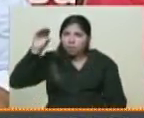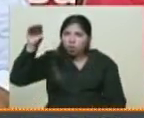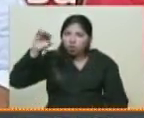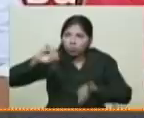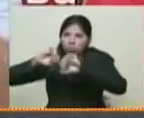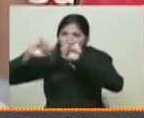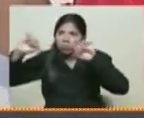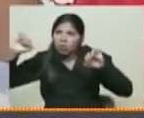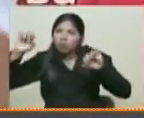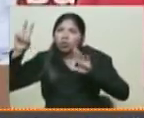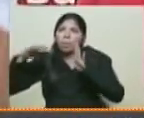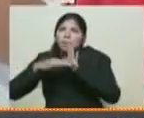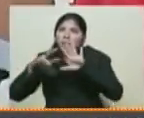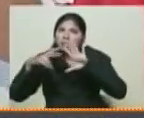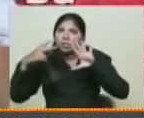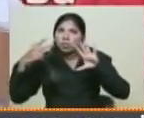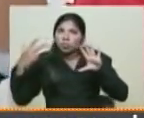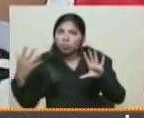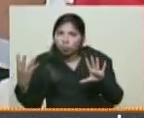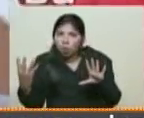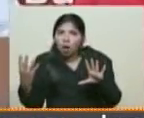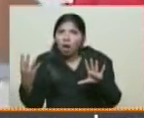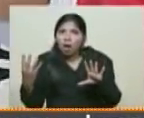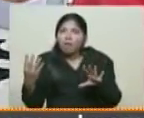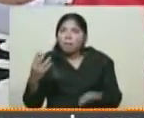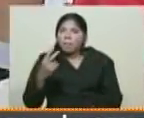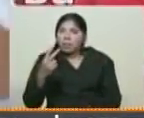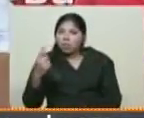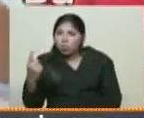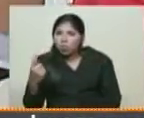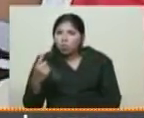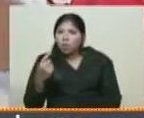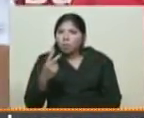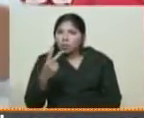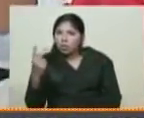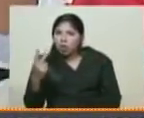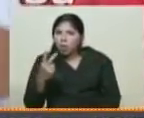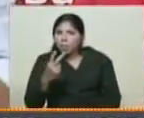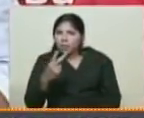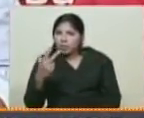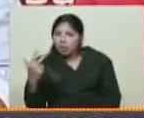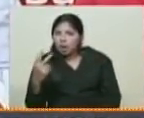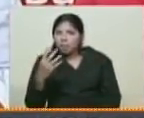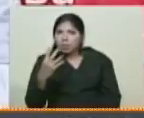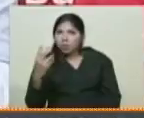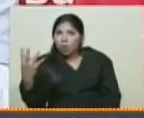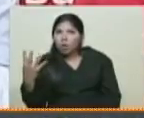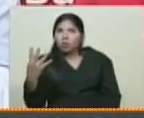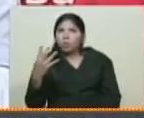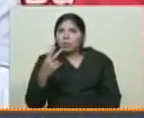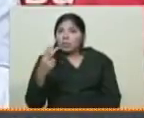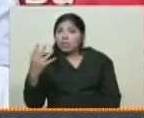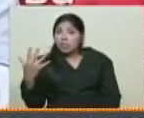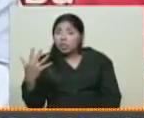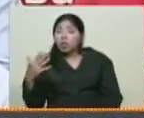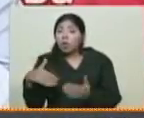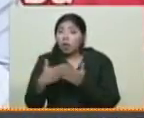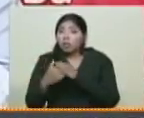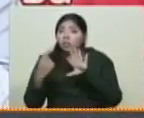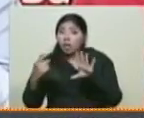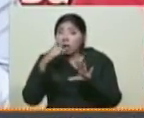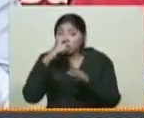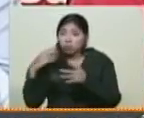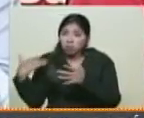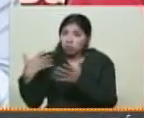futuro de este 2019, 20, 21, 22, 23, 24, 25, con lo que hemos